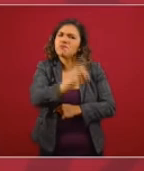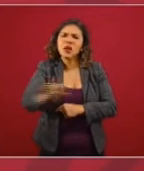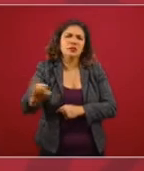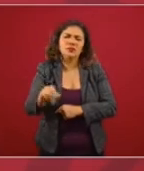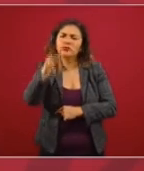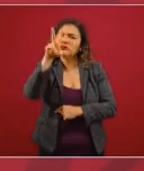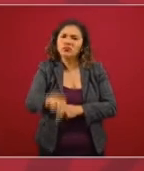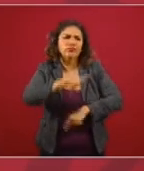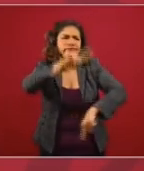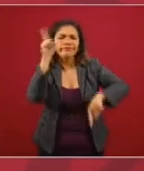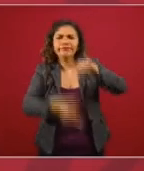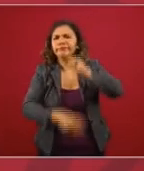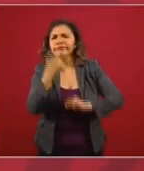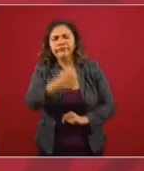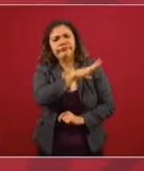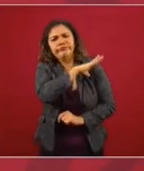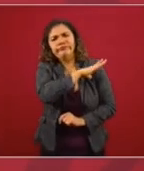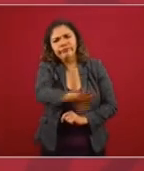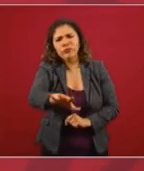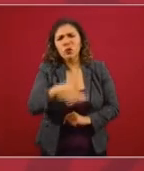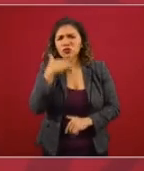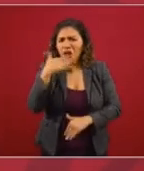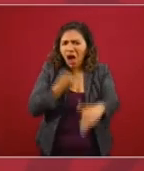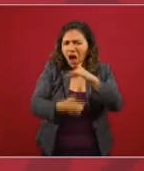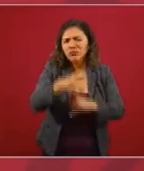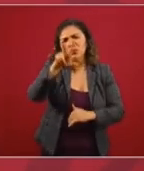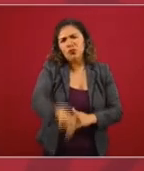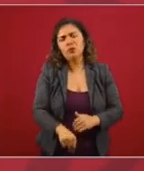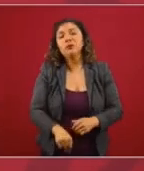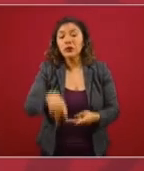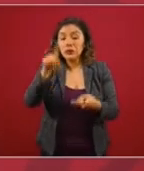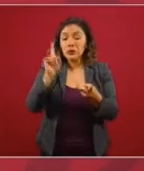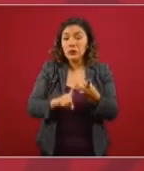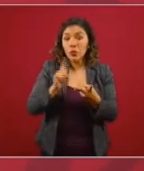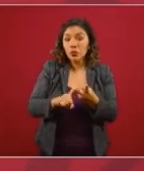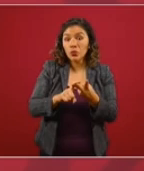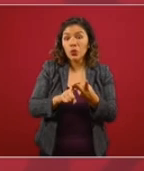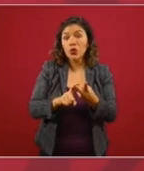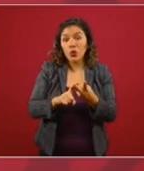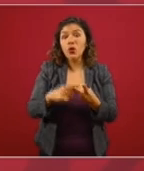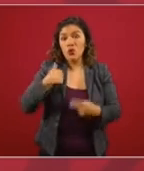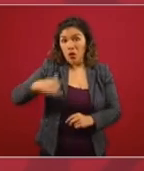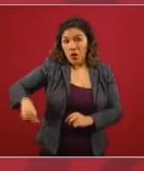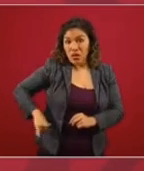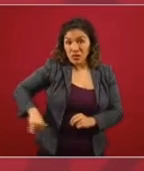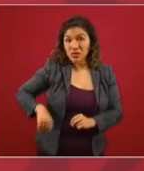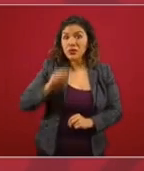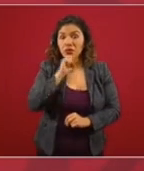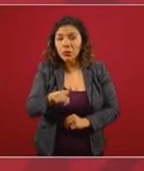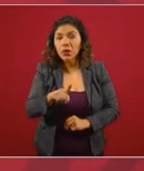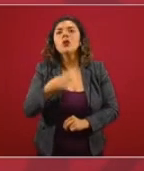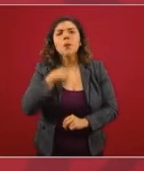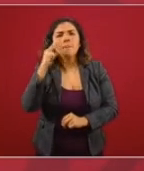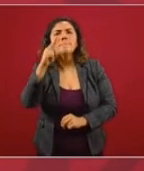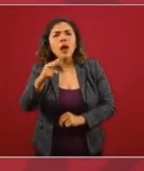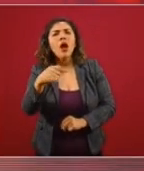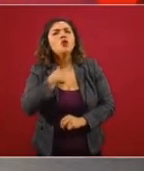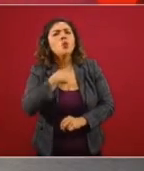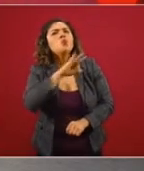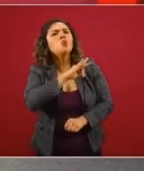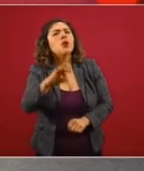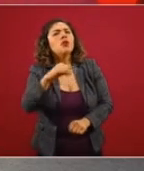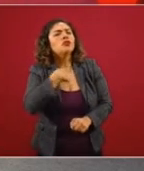más esta corrupción. Y lo segundo, que nos importa también, es ver qué podemos